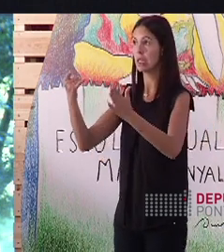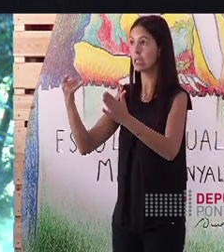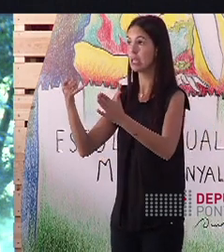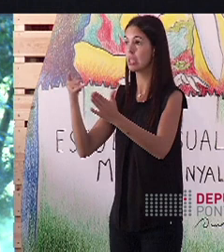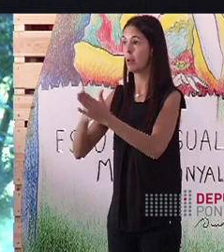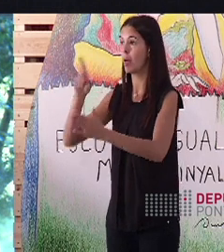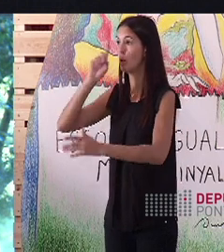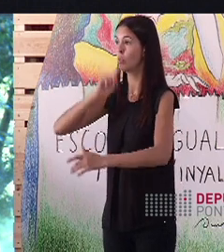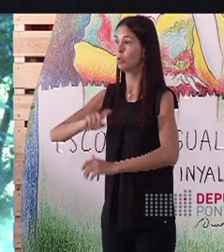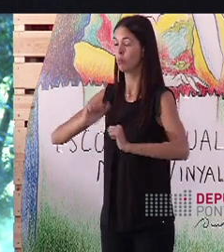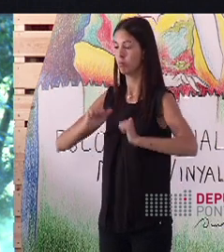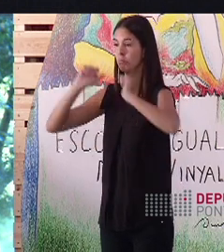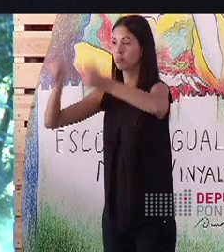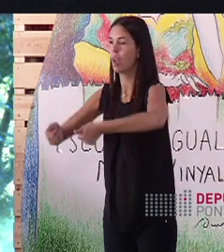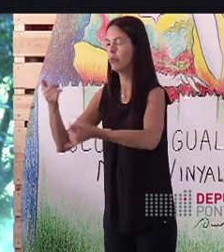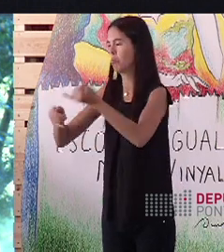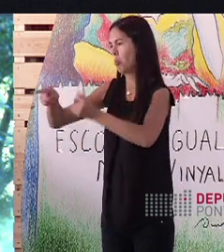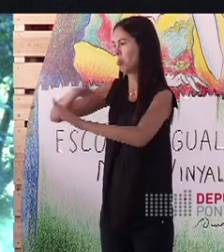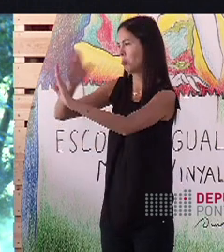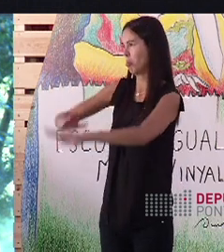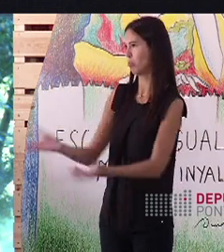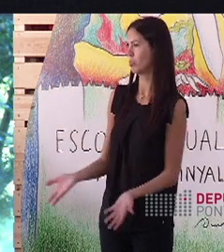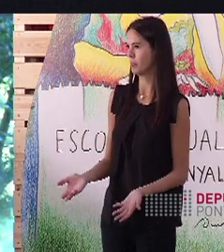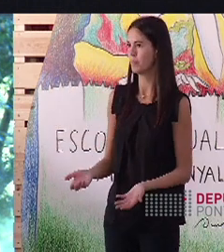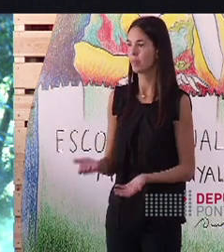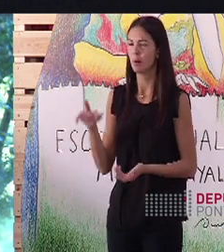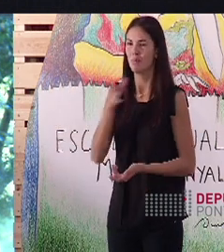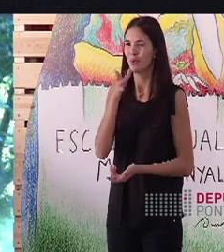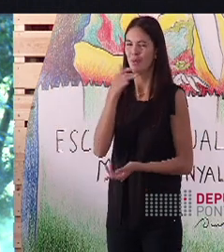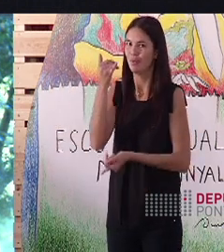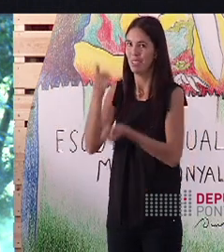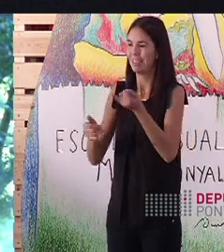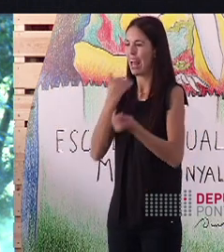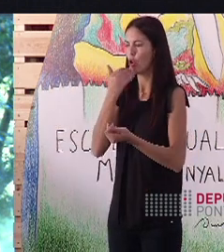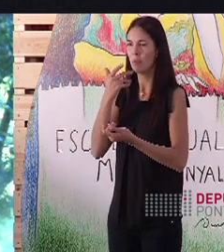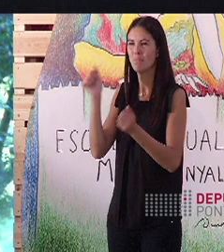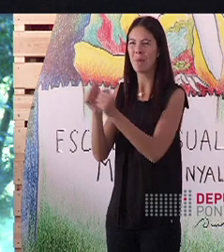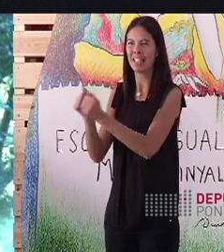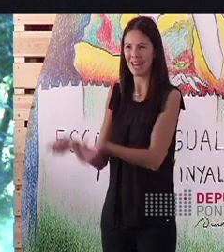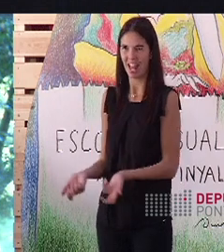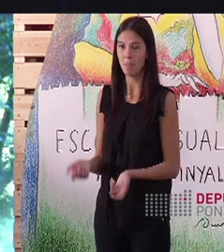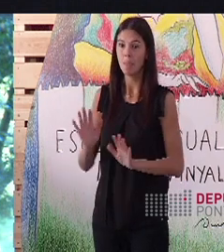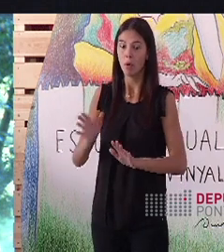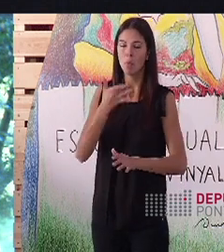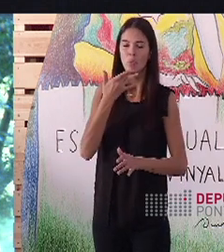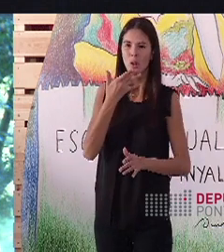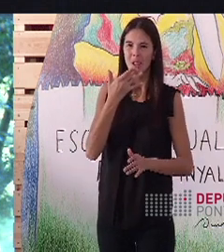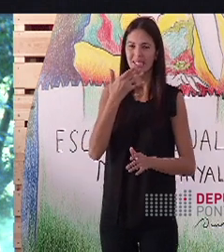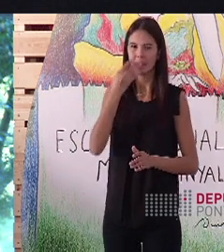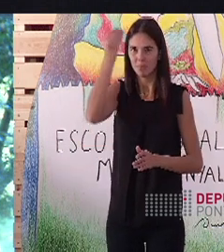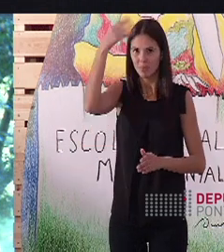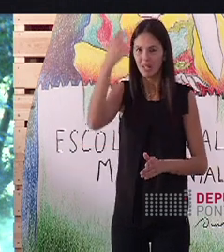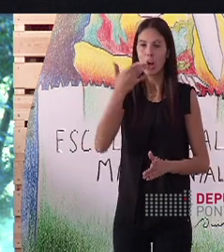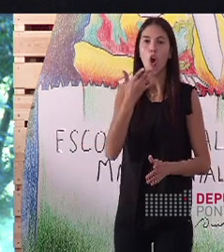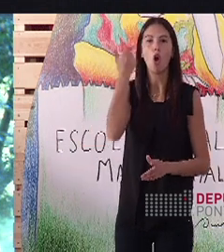sistema prostitucional, lo vais a poder resolver. De modo que eso es un efecto material. El efecto simbólico es que si para los